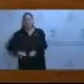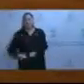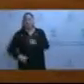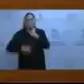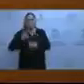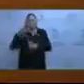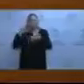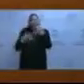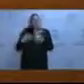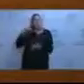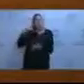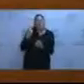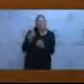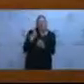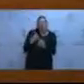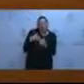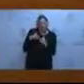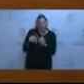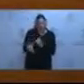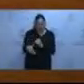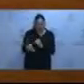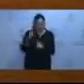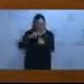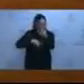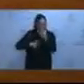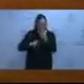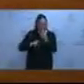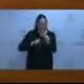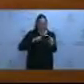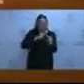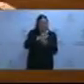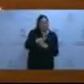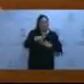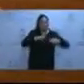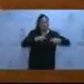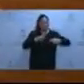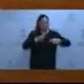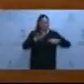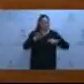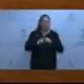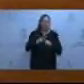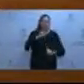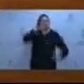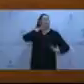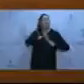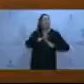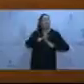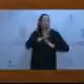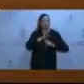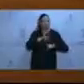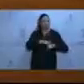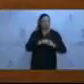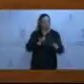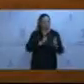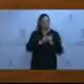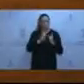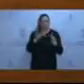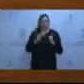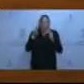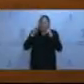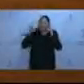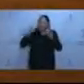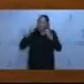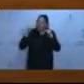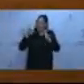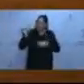se adopten. Tampoco en el ámbito comercial Sogepsa se ha quedado quieta en este corto tiempo, tratando de obtener ingresos por la vía de